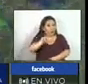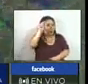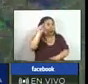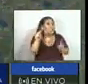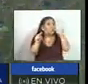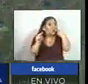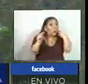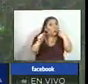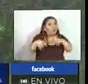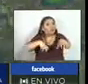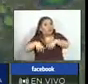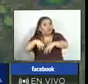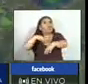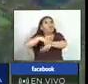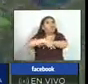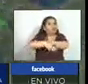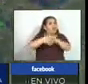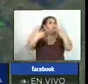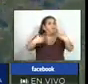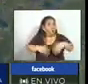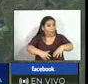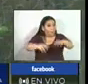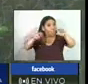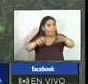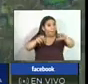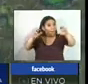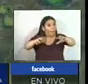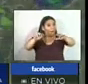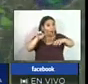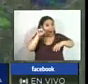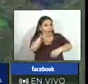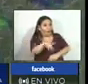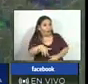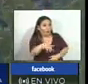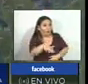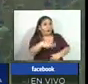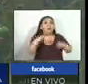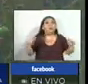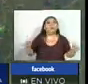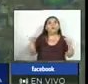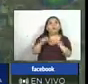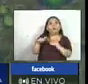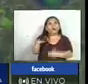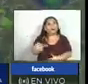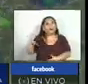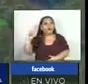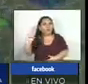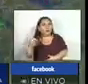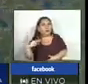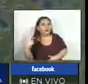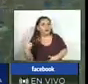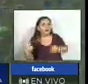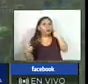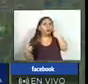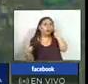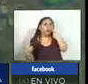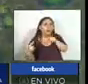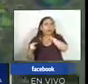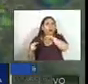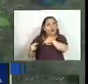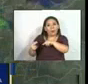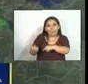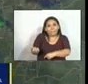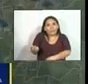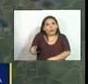Chalatenango, está lloviendo esta noche, por lo menos en ese sector y también en parte de la zona oriental, específicamente en la